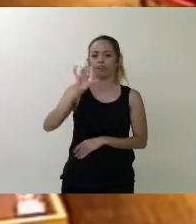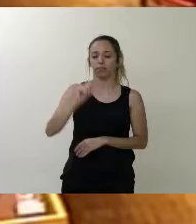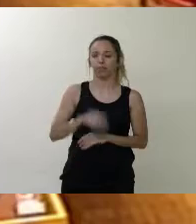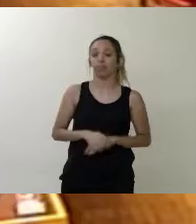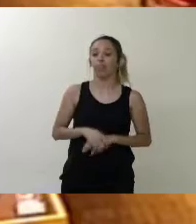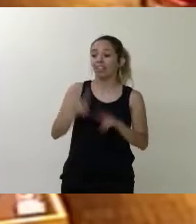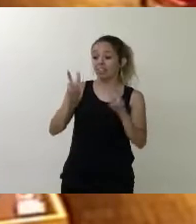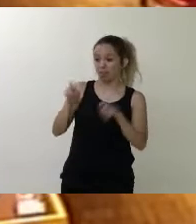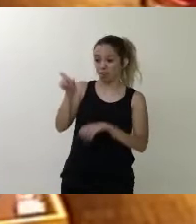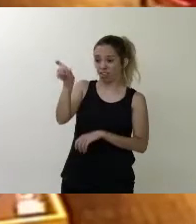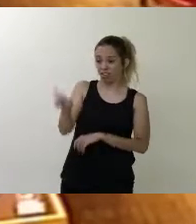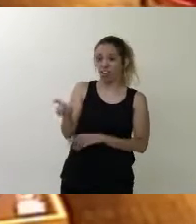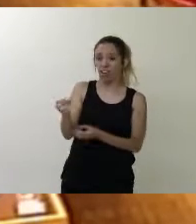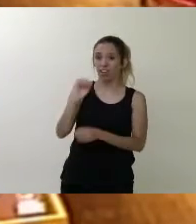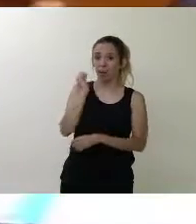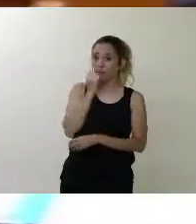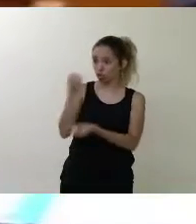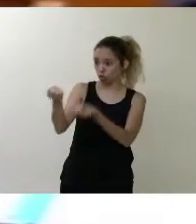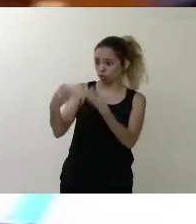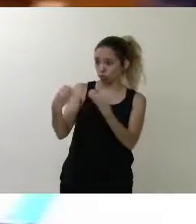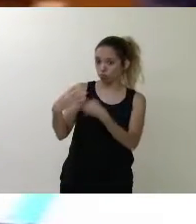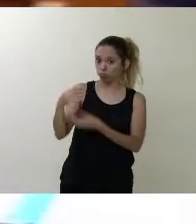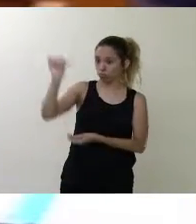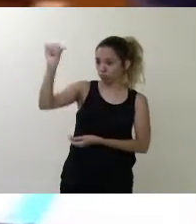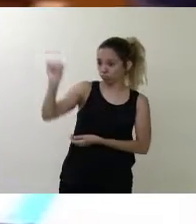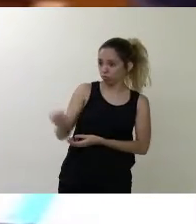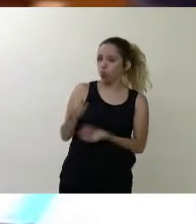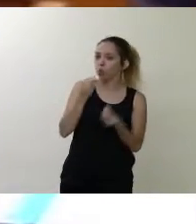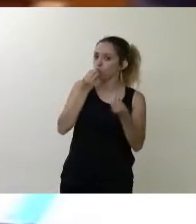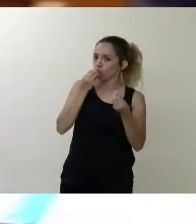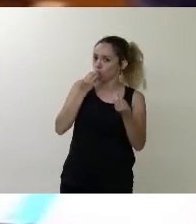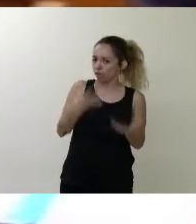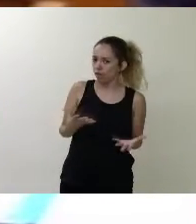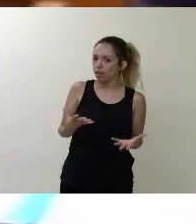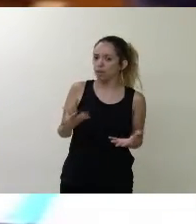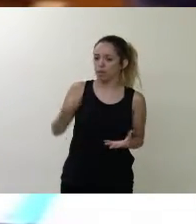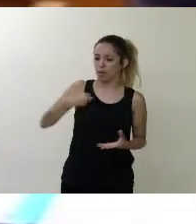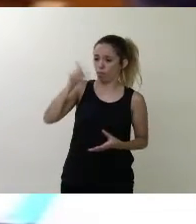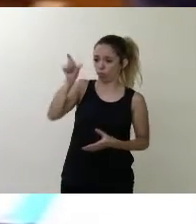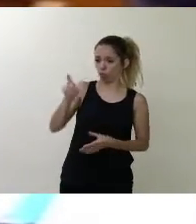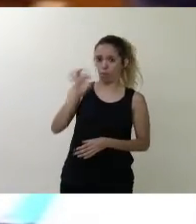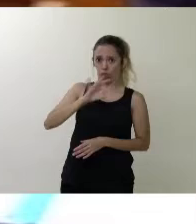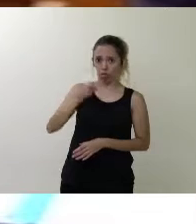reclamación que ha explicado muy bien, lo ha transcrito el representante del Grupo Podemos.